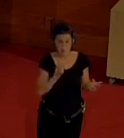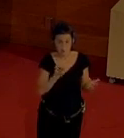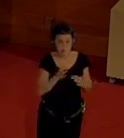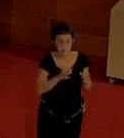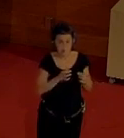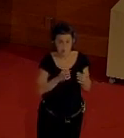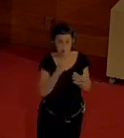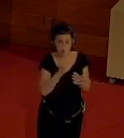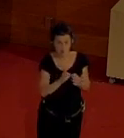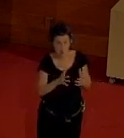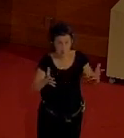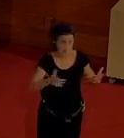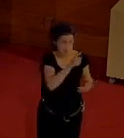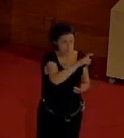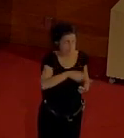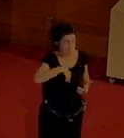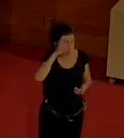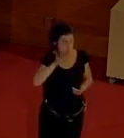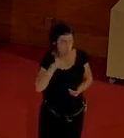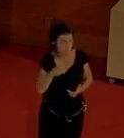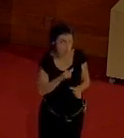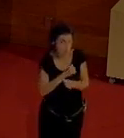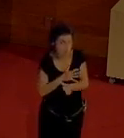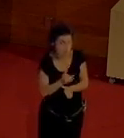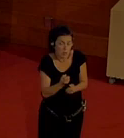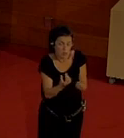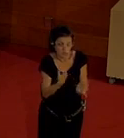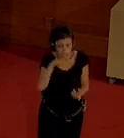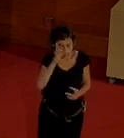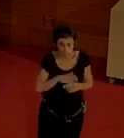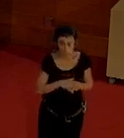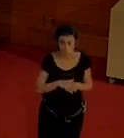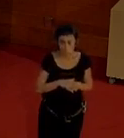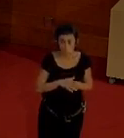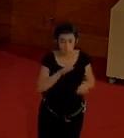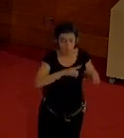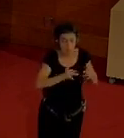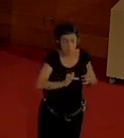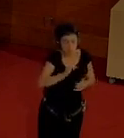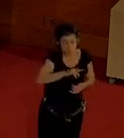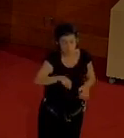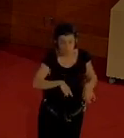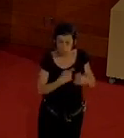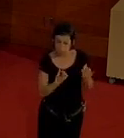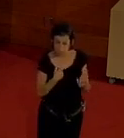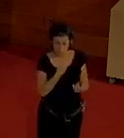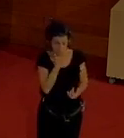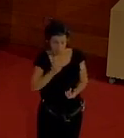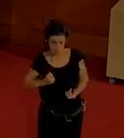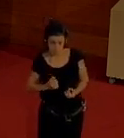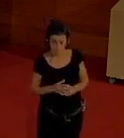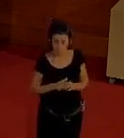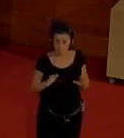hay desempleados resuelve algún problema no pero de momento no lo digo es decir para mí el problema fundamental es que china ha